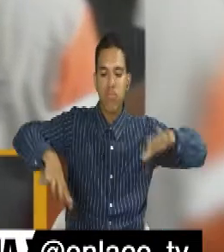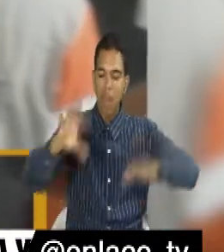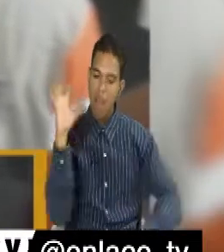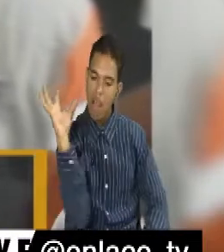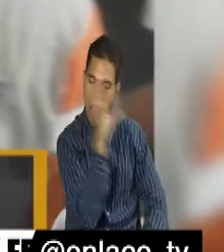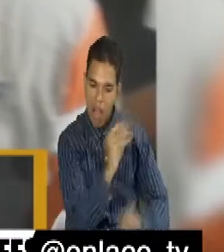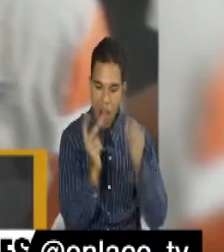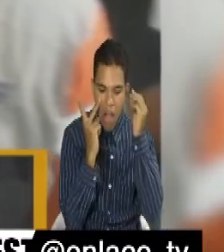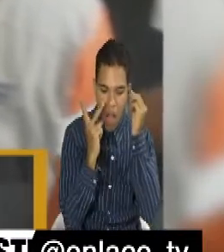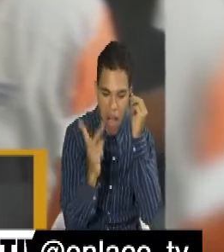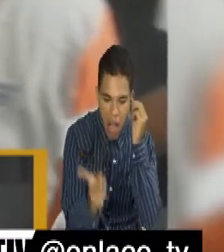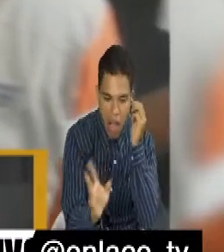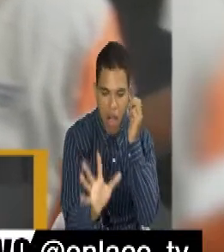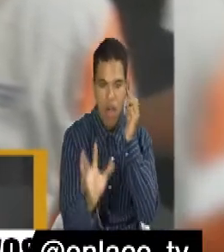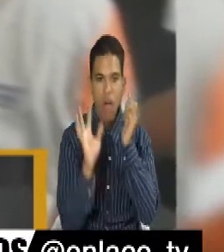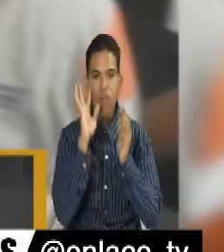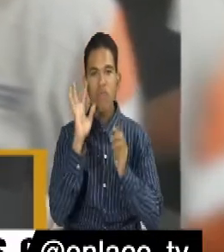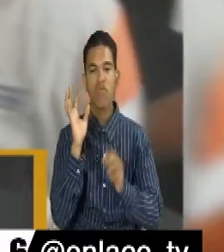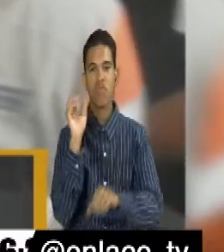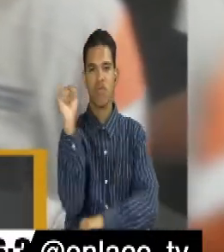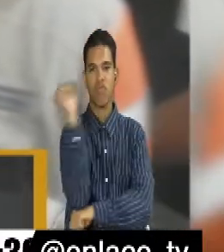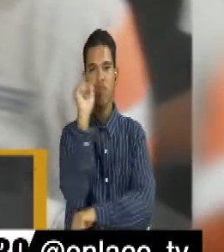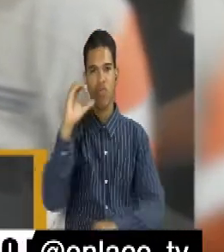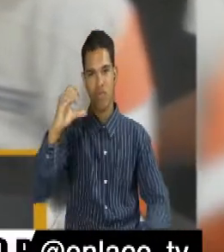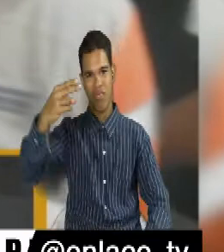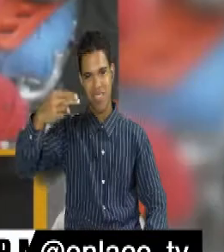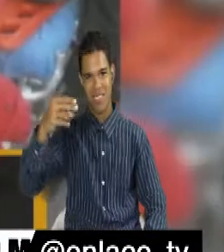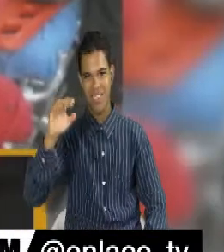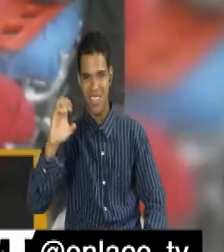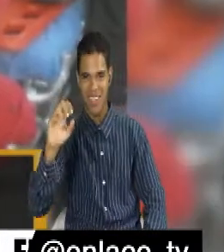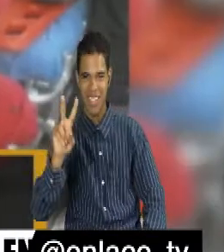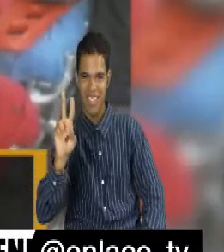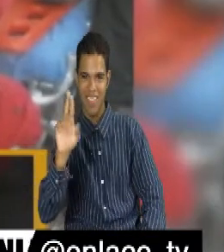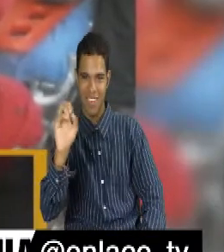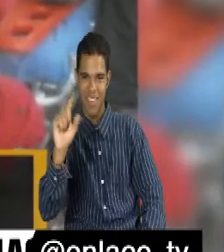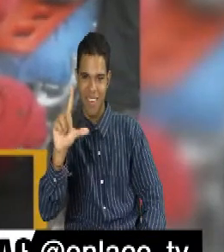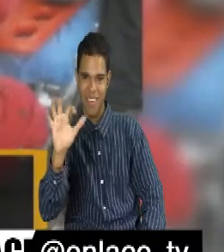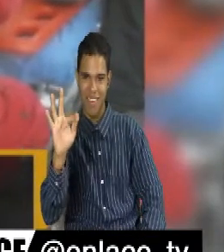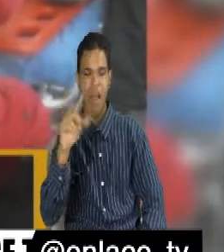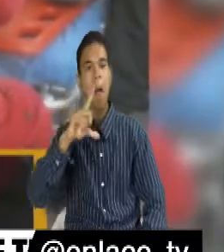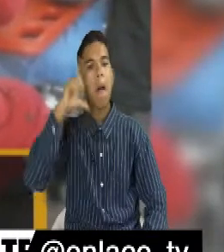un vehículo Chevrolet de color blanco de placa